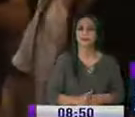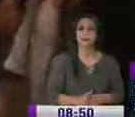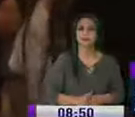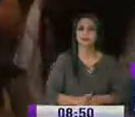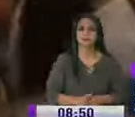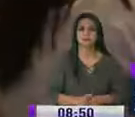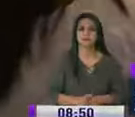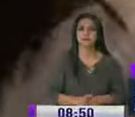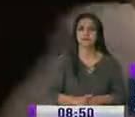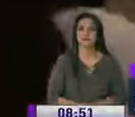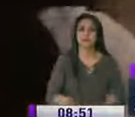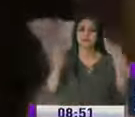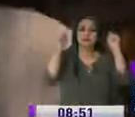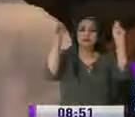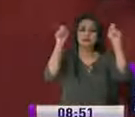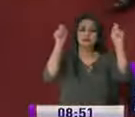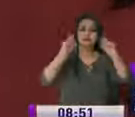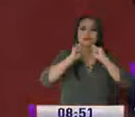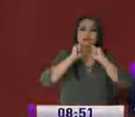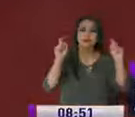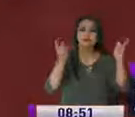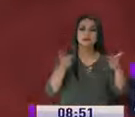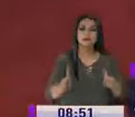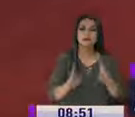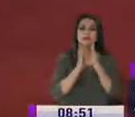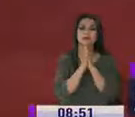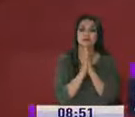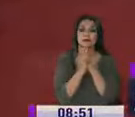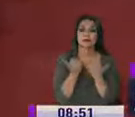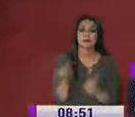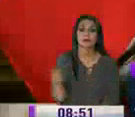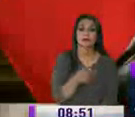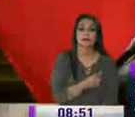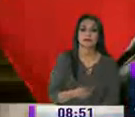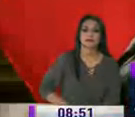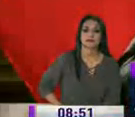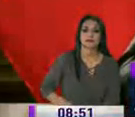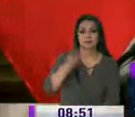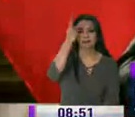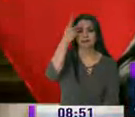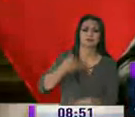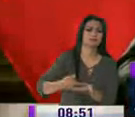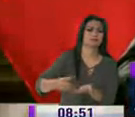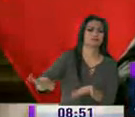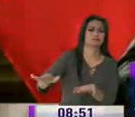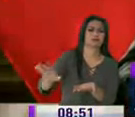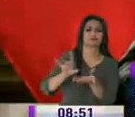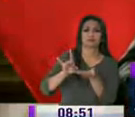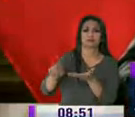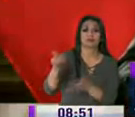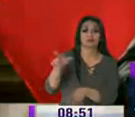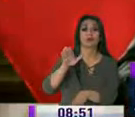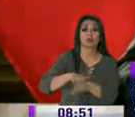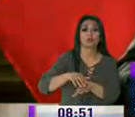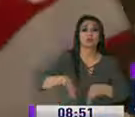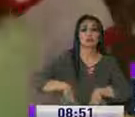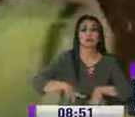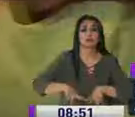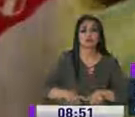temor a las autoridades ecuatorianas. El atentado al comando de policía en San Lorenzo presuntamente tendría la firma de alias Guacho, un